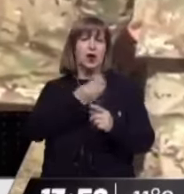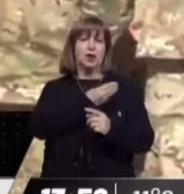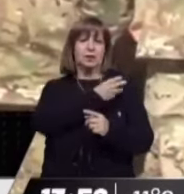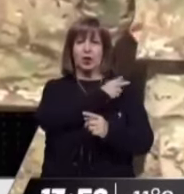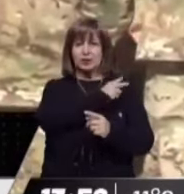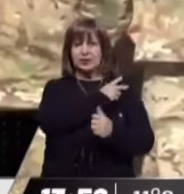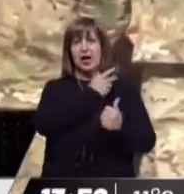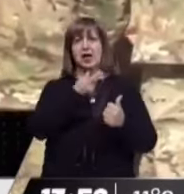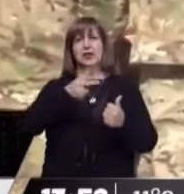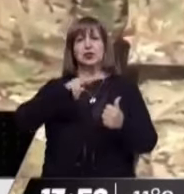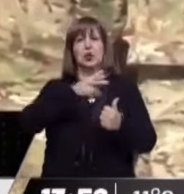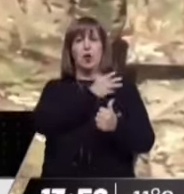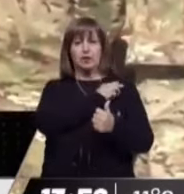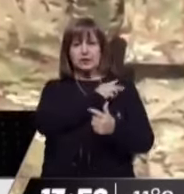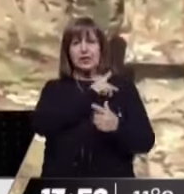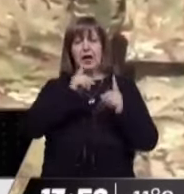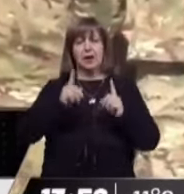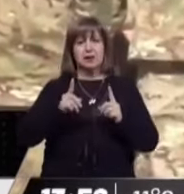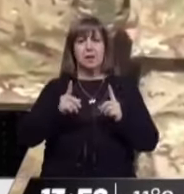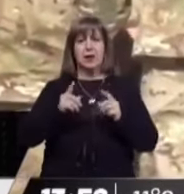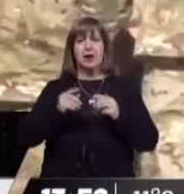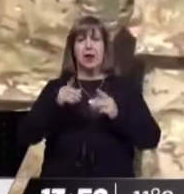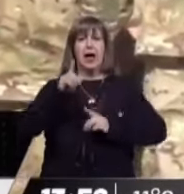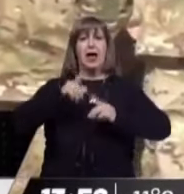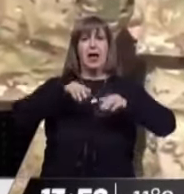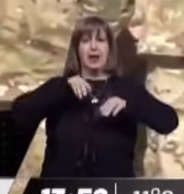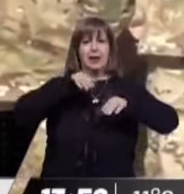en actividad y situación de retiro,